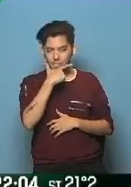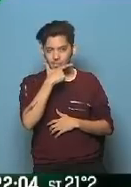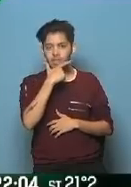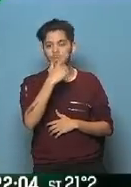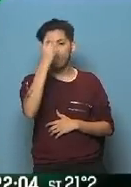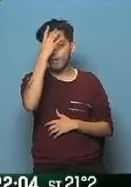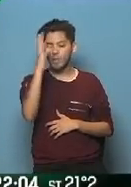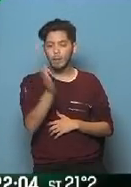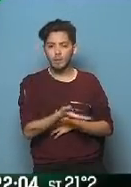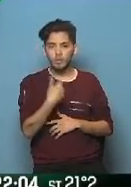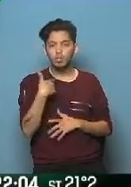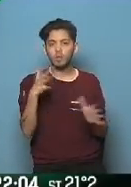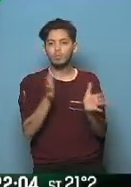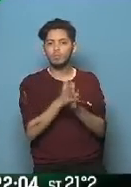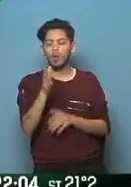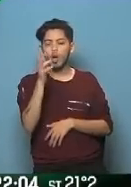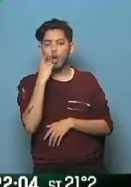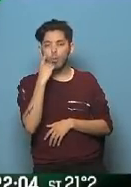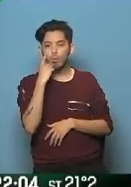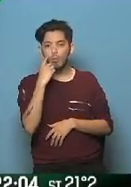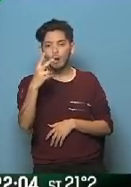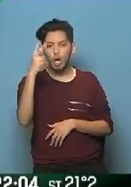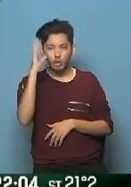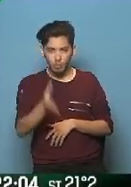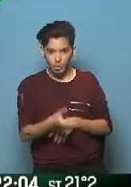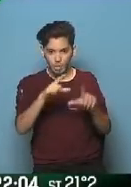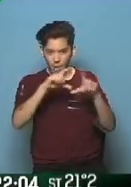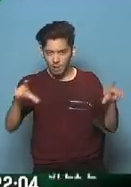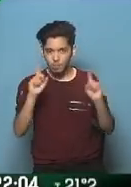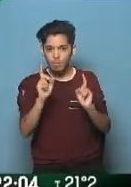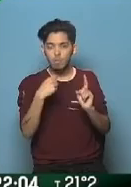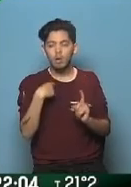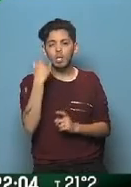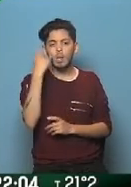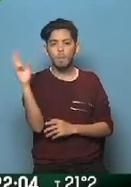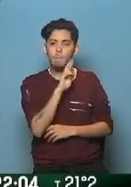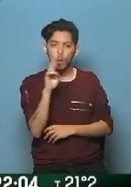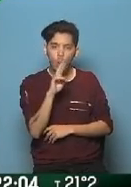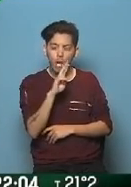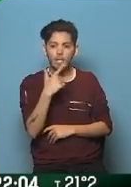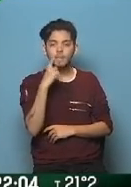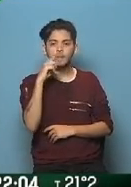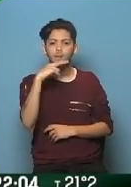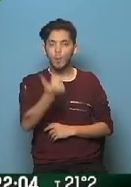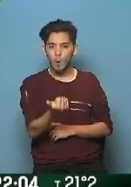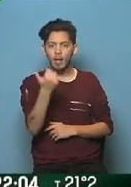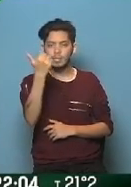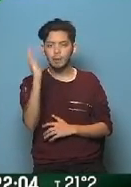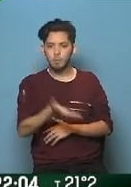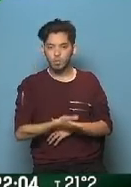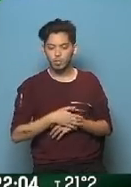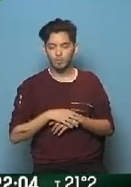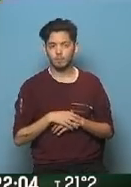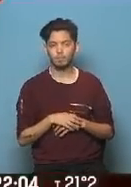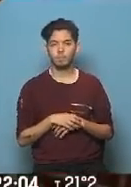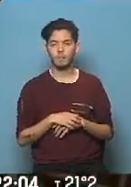seguido por el candidato del PSDB, Geraldo Alckmin, con un 8%, y la ecologista Marina Silva con el